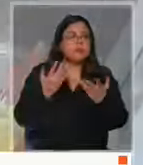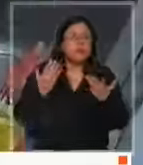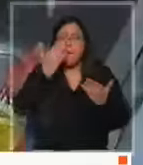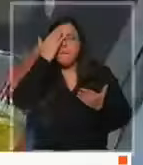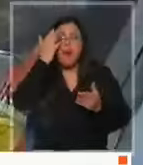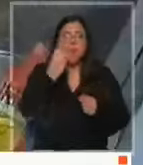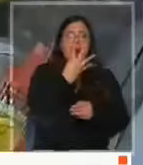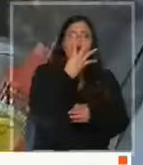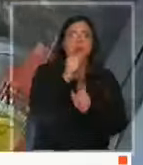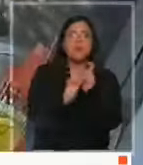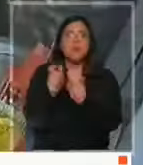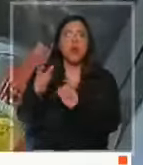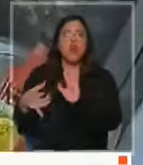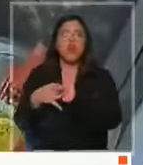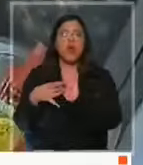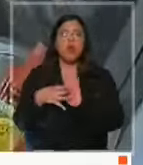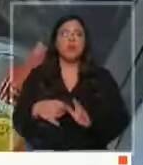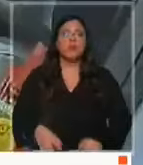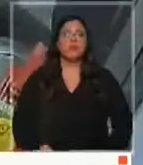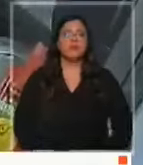sujetos.